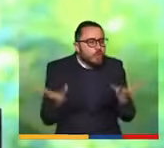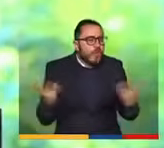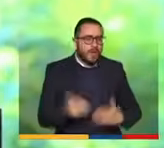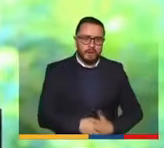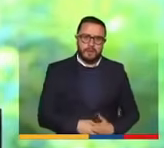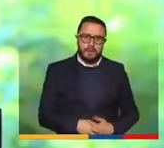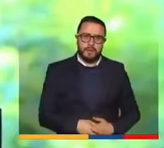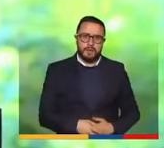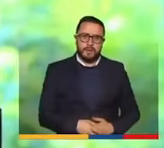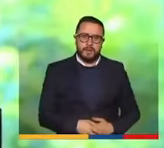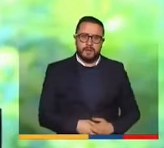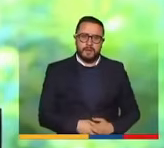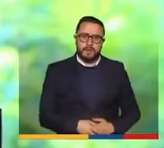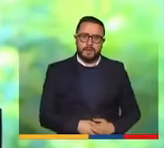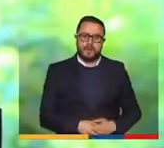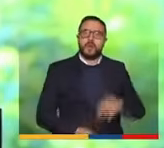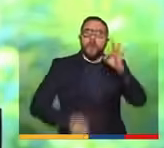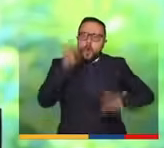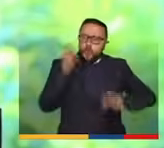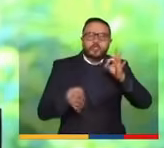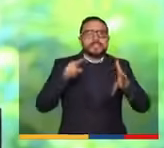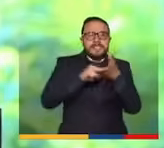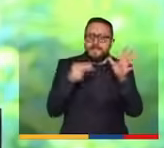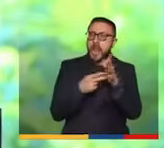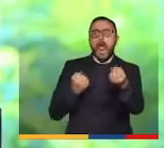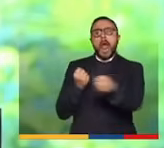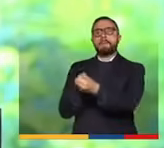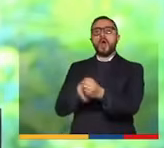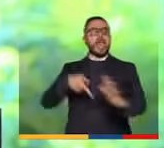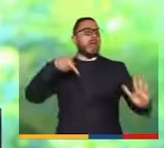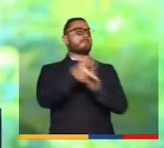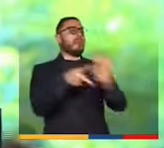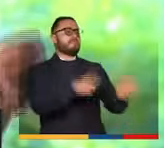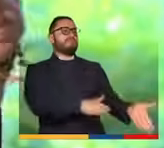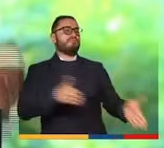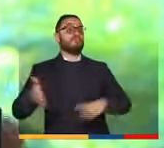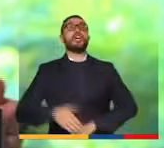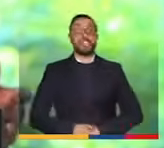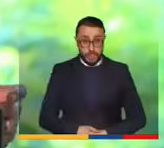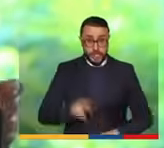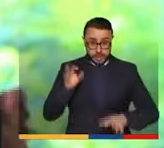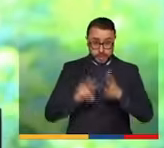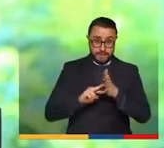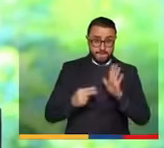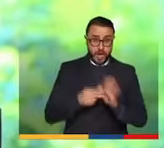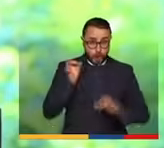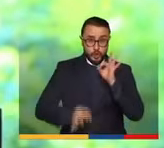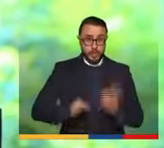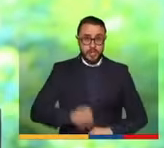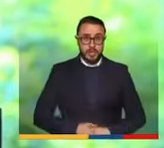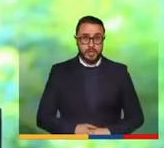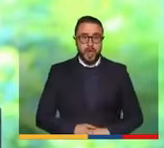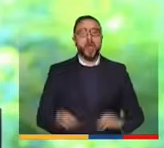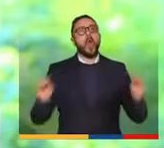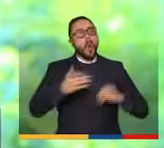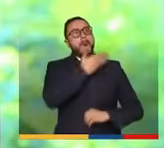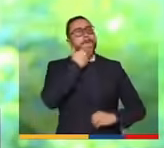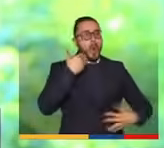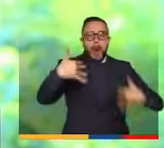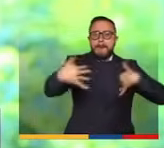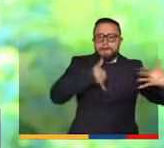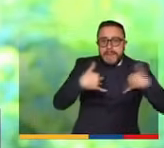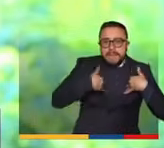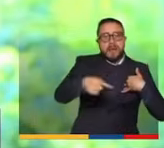La justicia es ponerse al lado del asesino, o la justicia es ponerse al lado de las